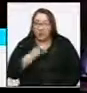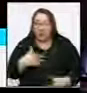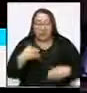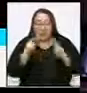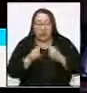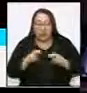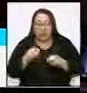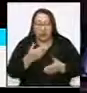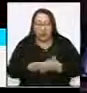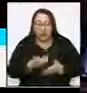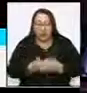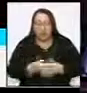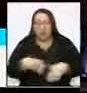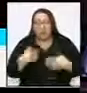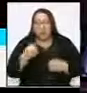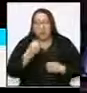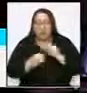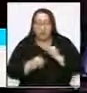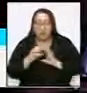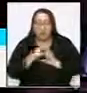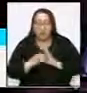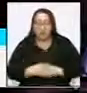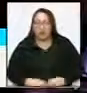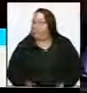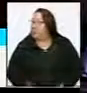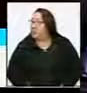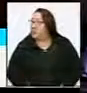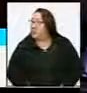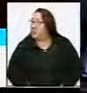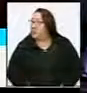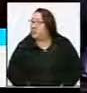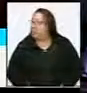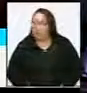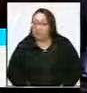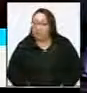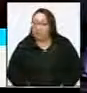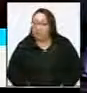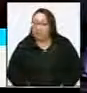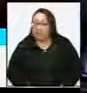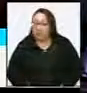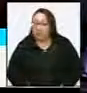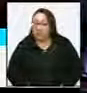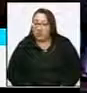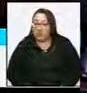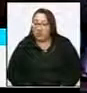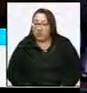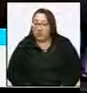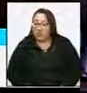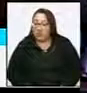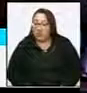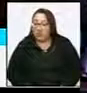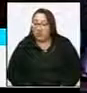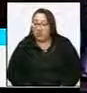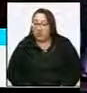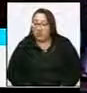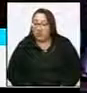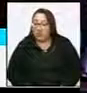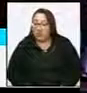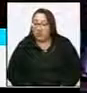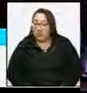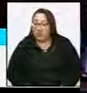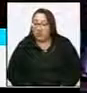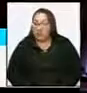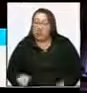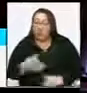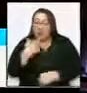convertirse en una reforma constitucional, no podemos dejar de analizar la situación que se presenta actualmente con